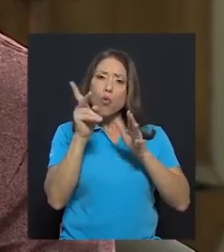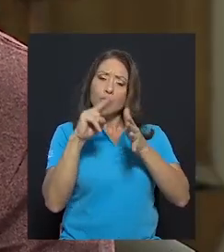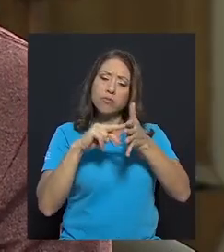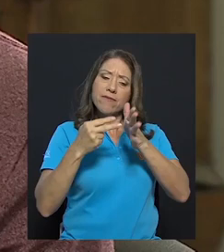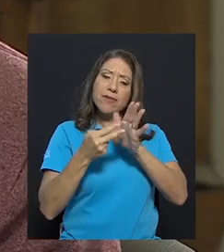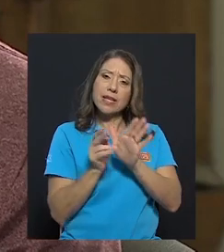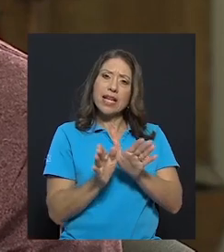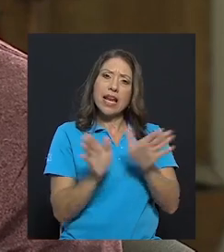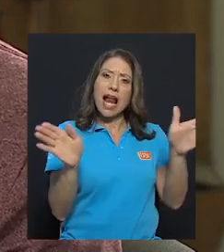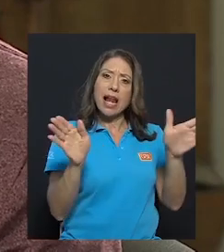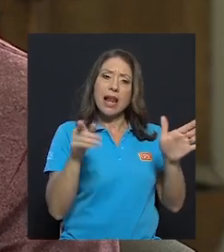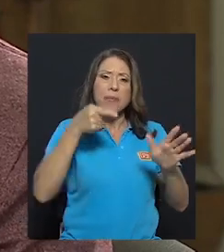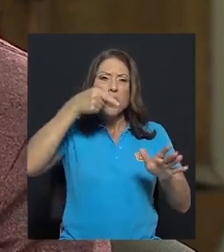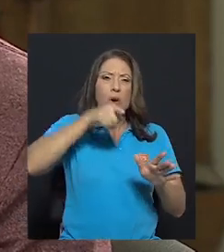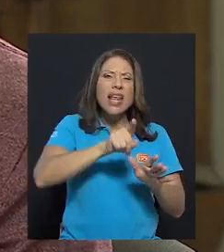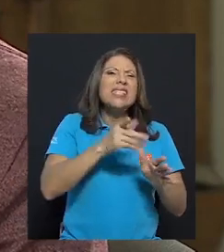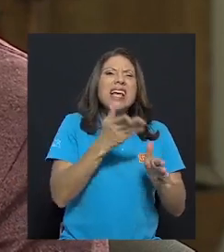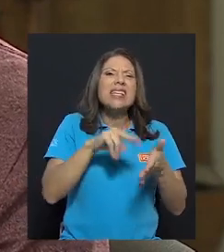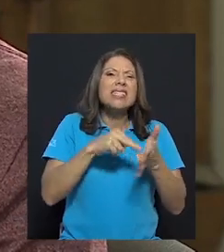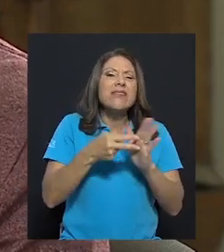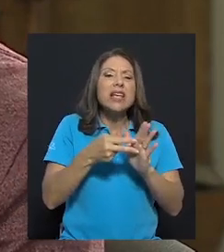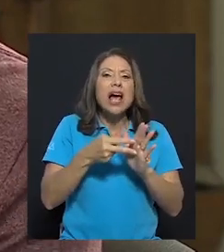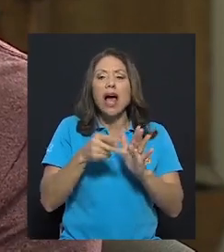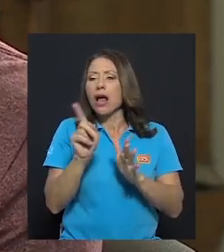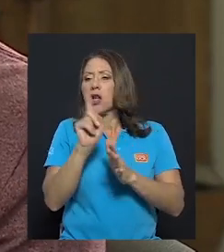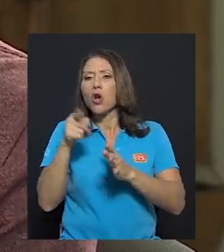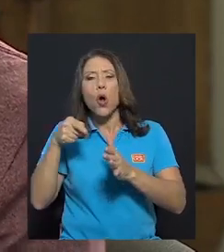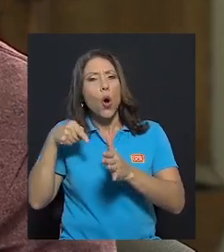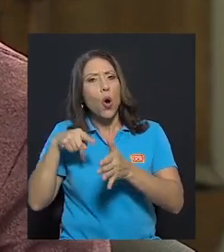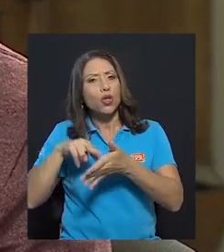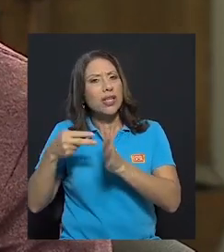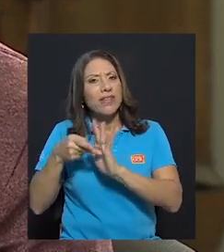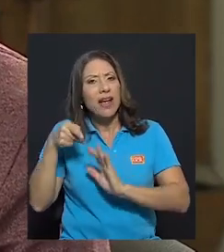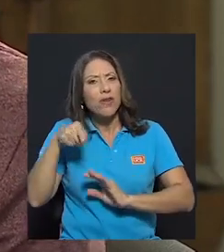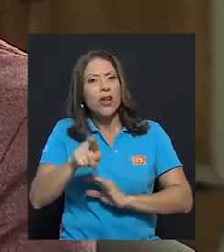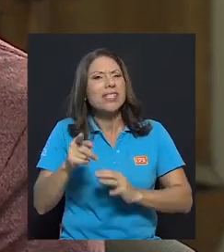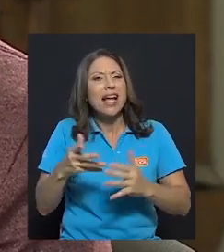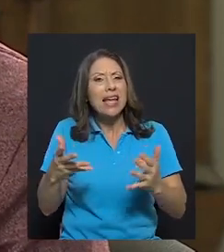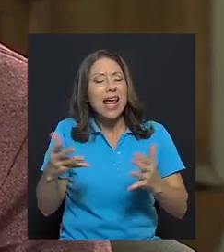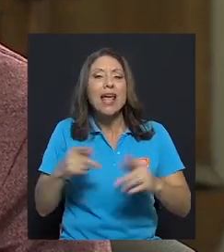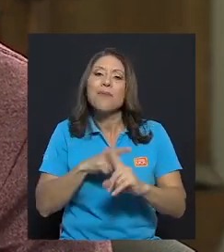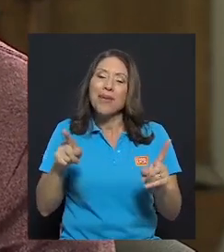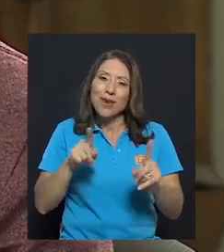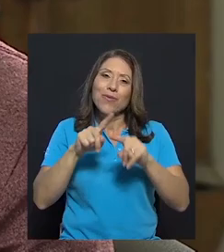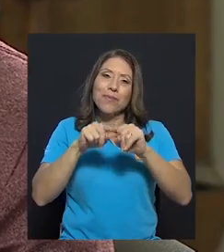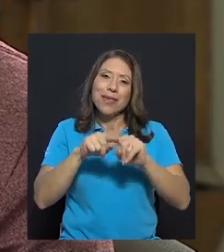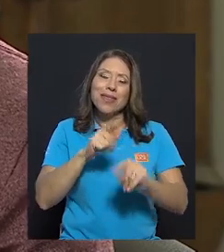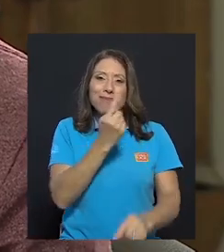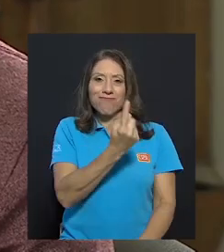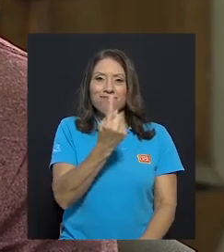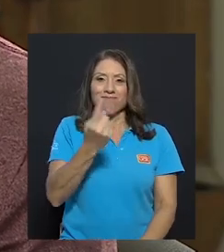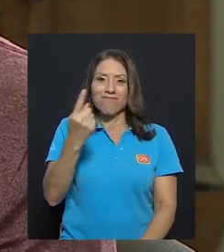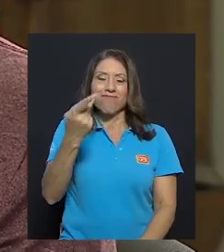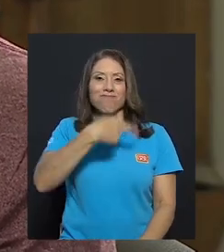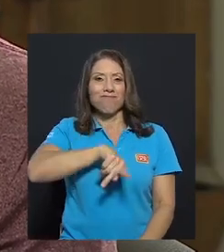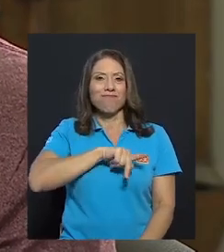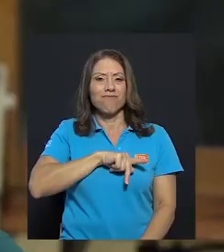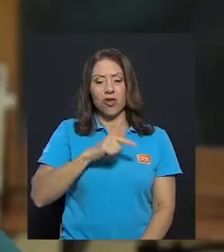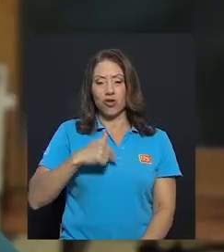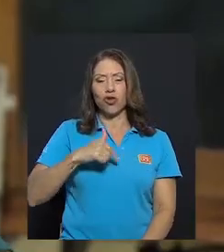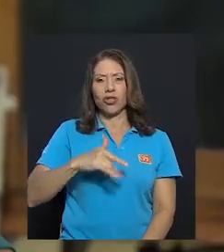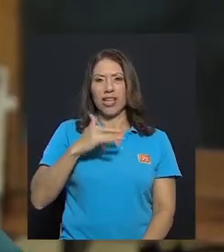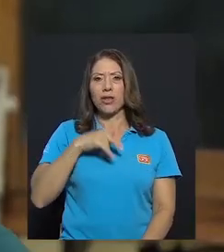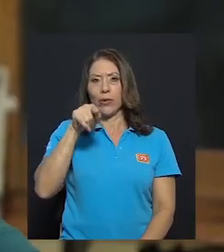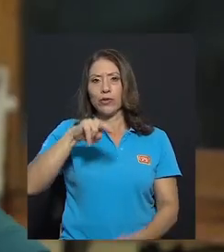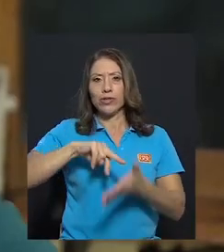definir qué es violencia y qué no es violencia, siempre está dentro de lo que cree la persona, hasta dónde es que yo siento que es violencia.